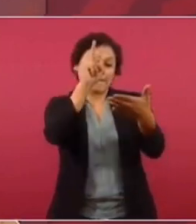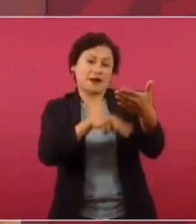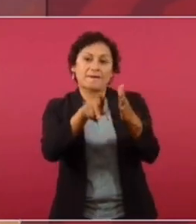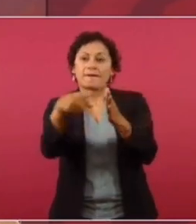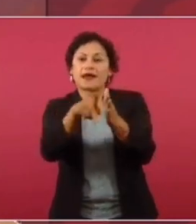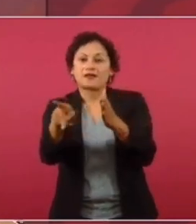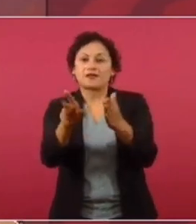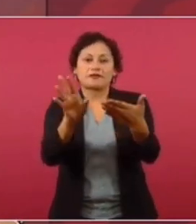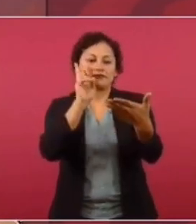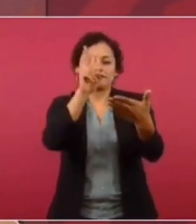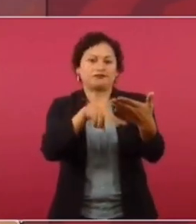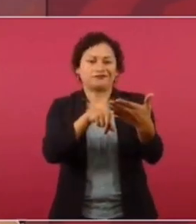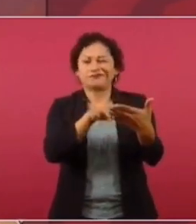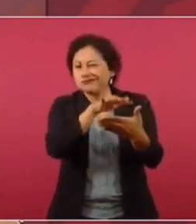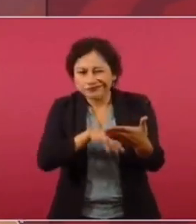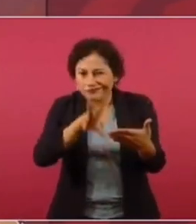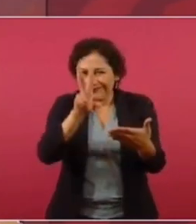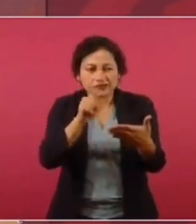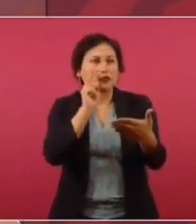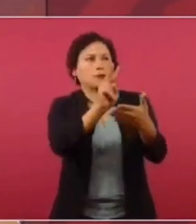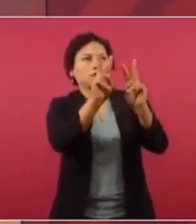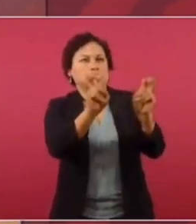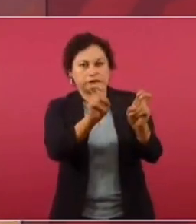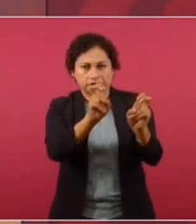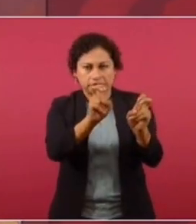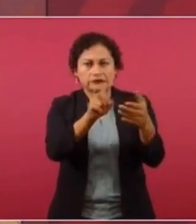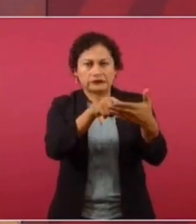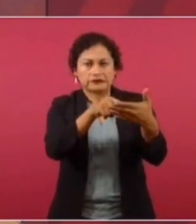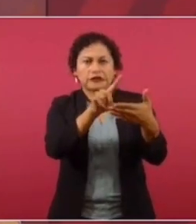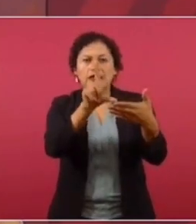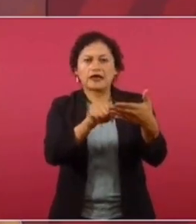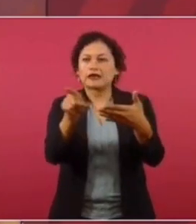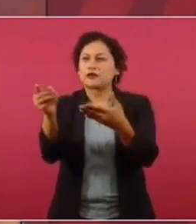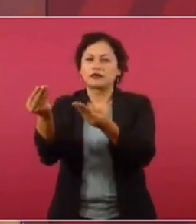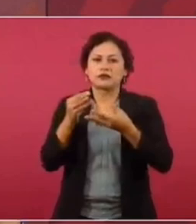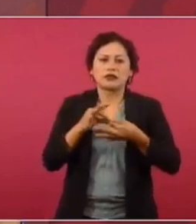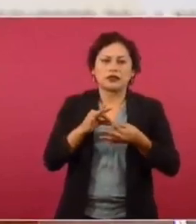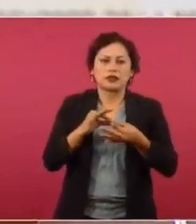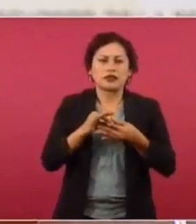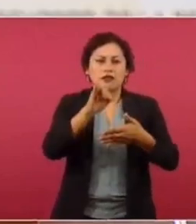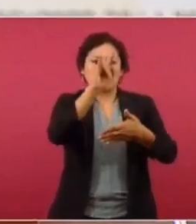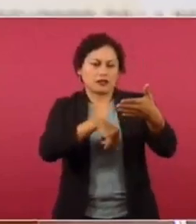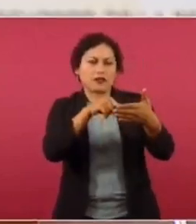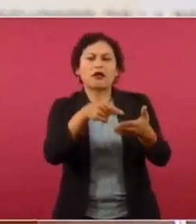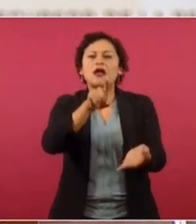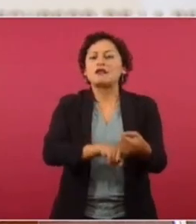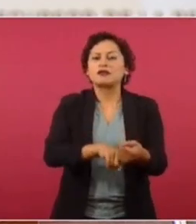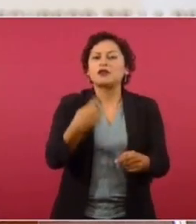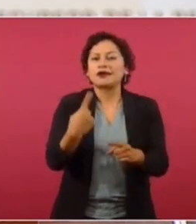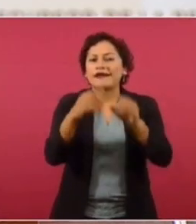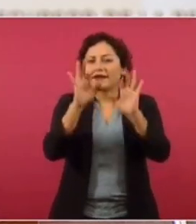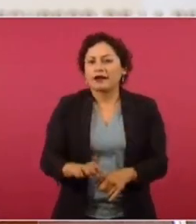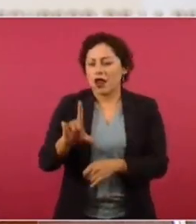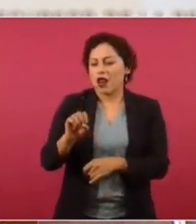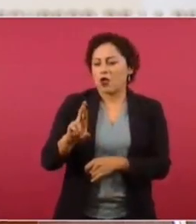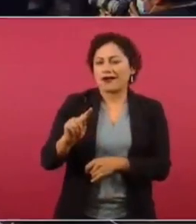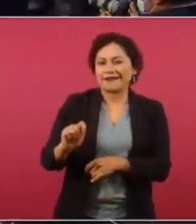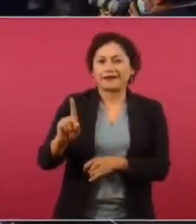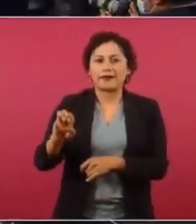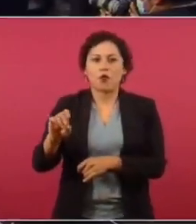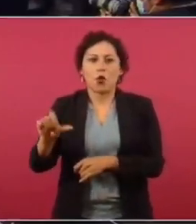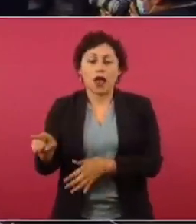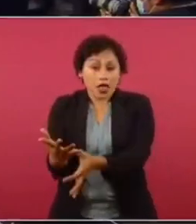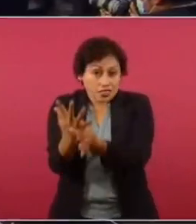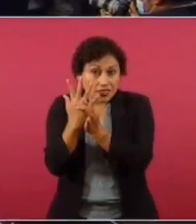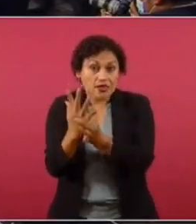leí, bien encabezado, y luego me hicieron una reseña de una columna de Loret de Mola, en donde dice,